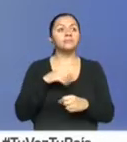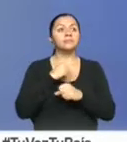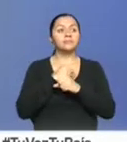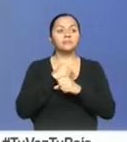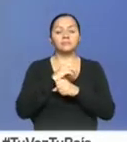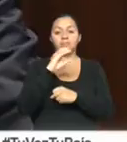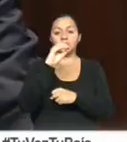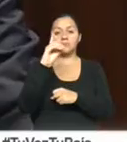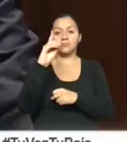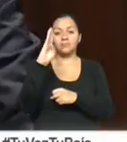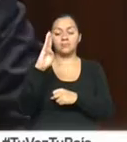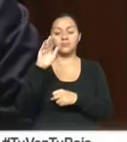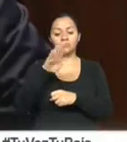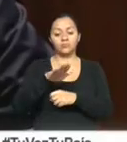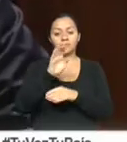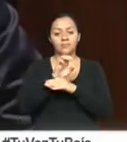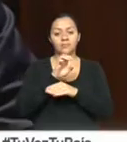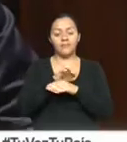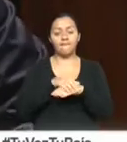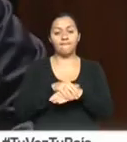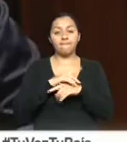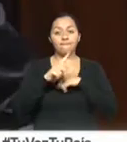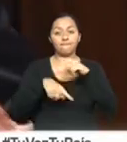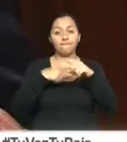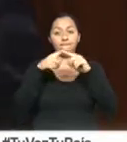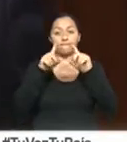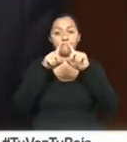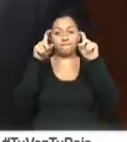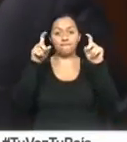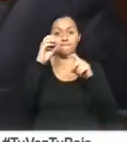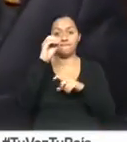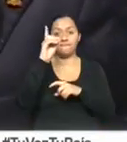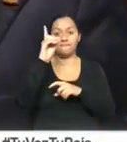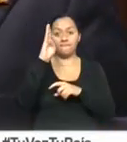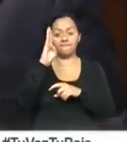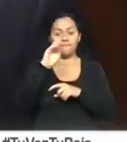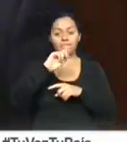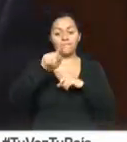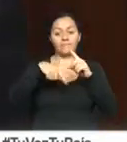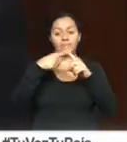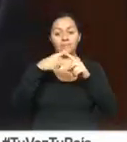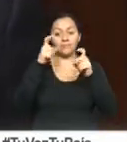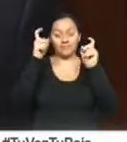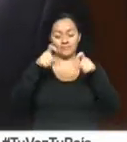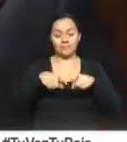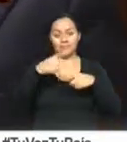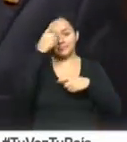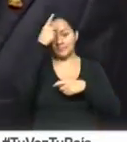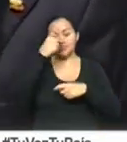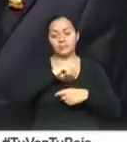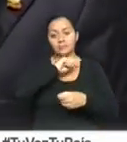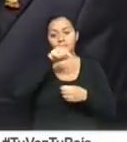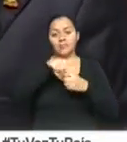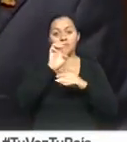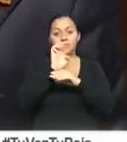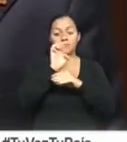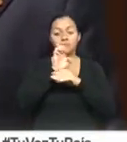Odebrecht en Ecuador. Cuando Odebrecht decide regresar al Ecuador, no es que lo hemos traído de